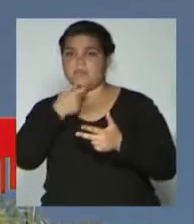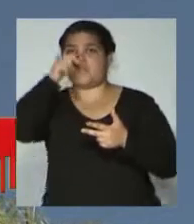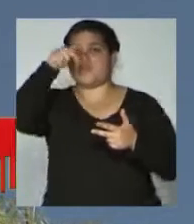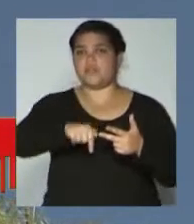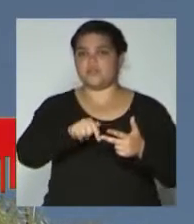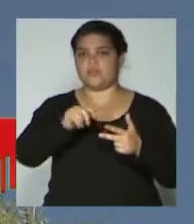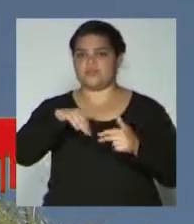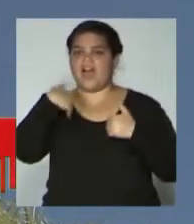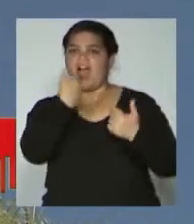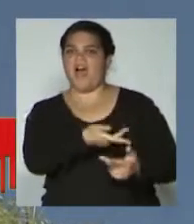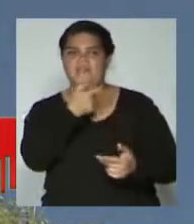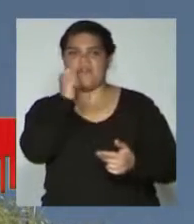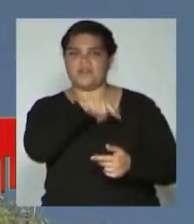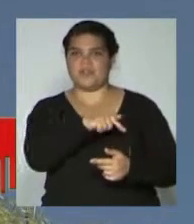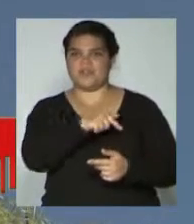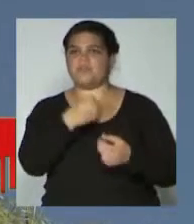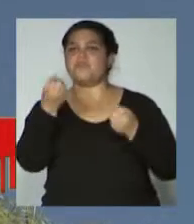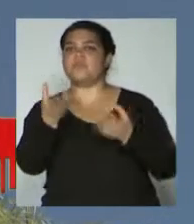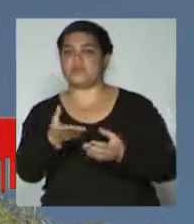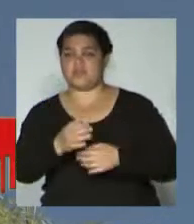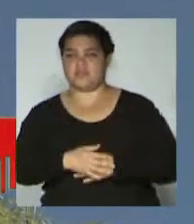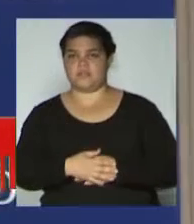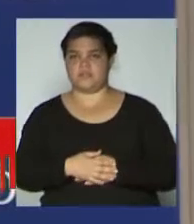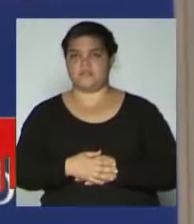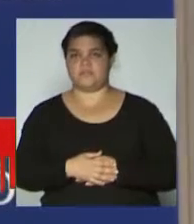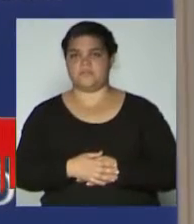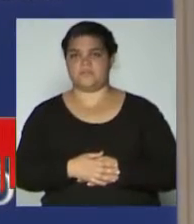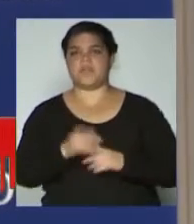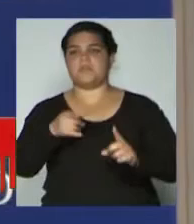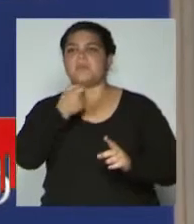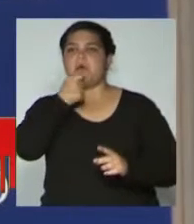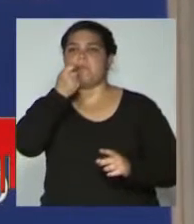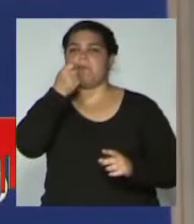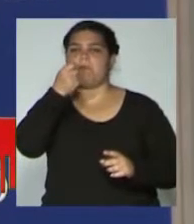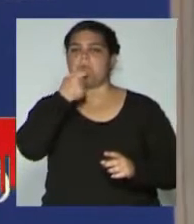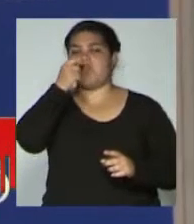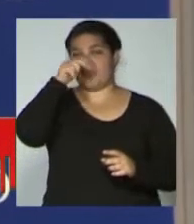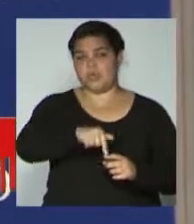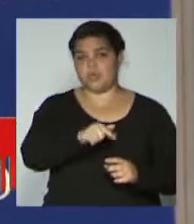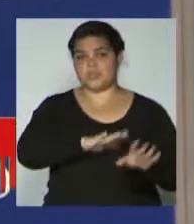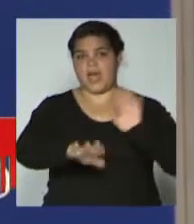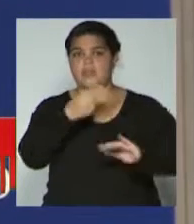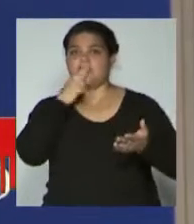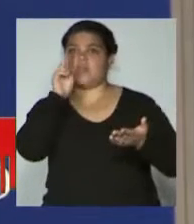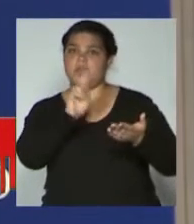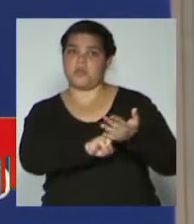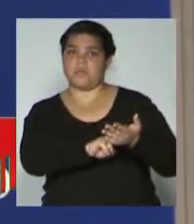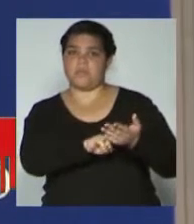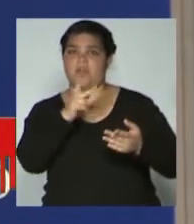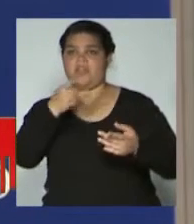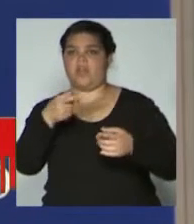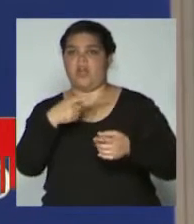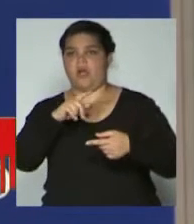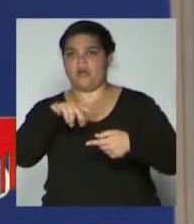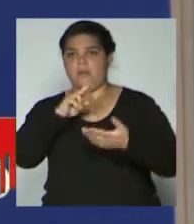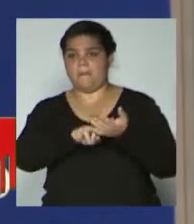resulta beneficiada, claro, entre lo que digamos, destina a Mendoza por un lado, o el impuesto que paga y lo que retorna a Mendoza.